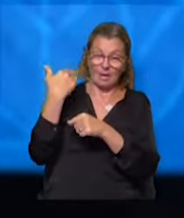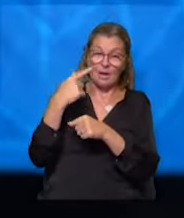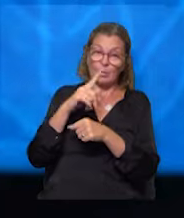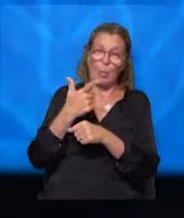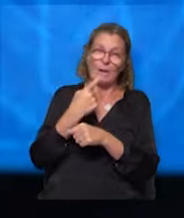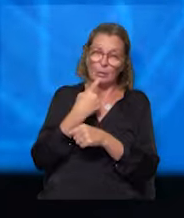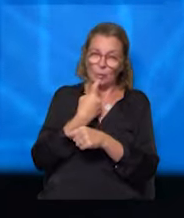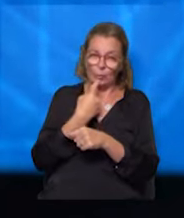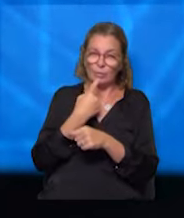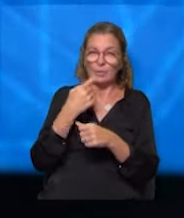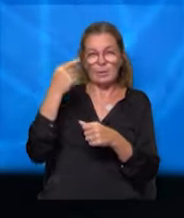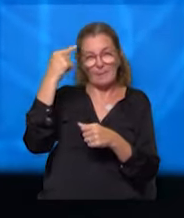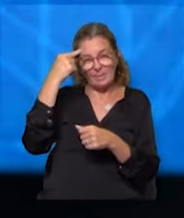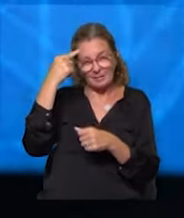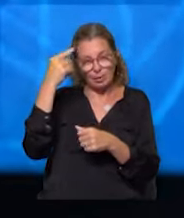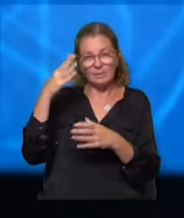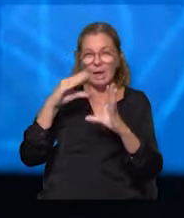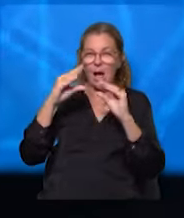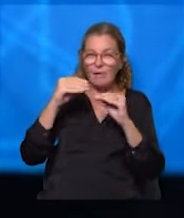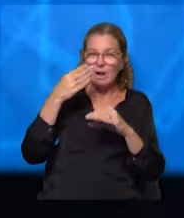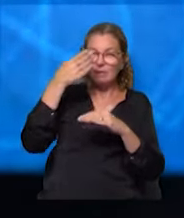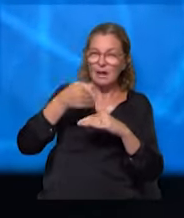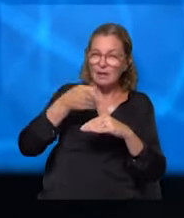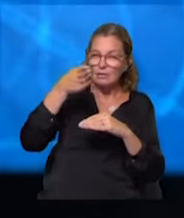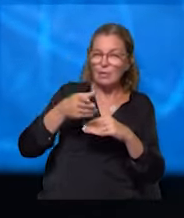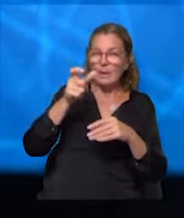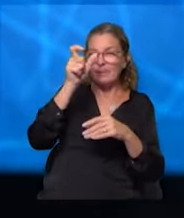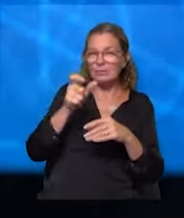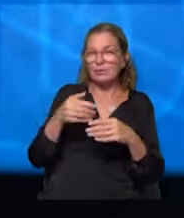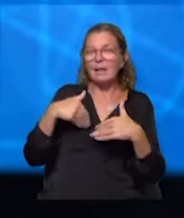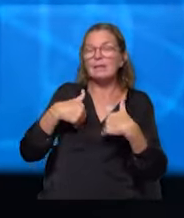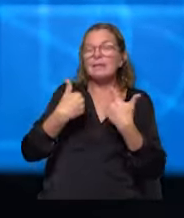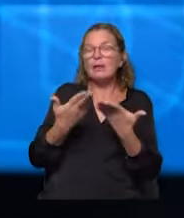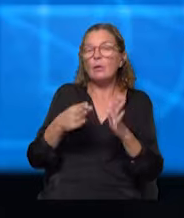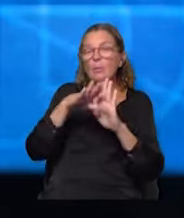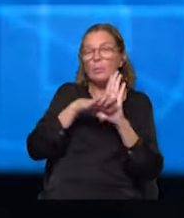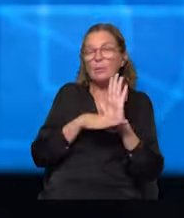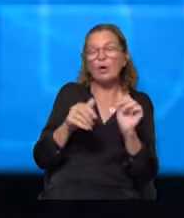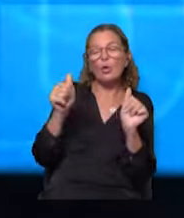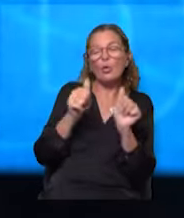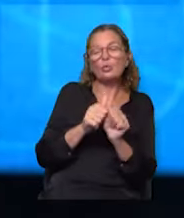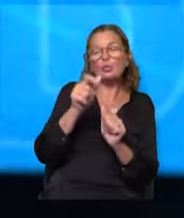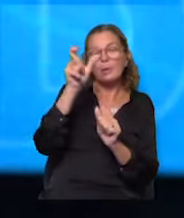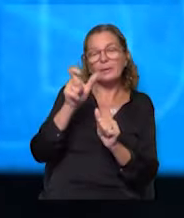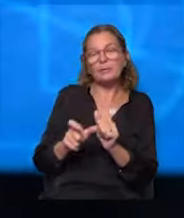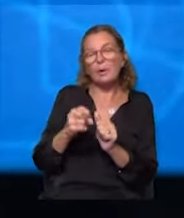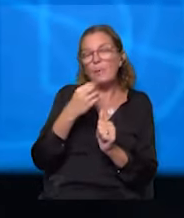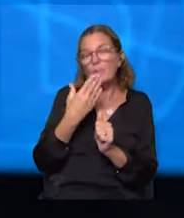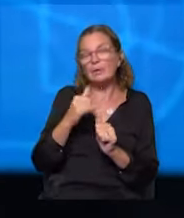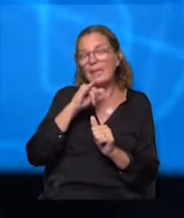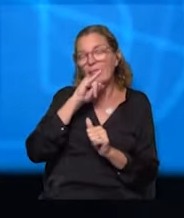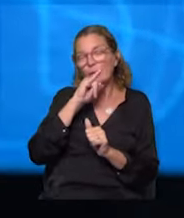Porque hizo su autocrítica porque salió a hablar con la gente porque salió a hacer el programa junto con la gente porque ha